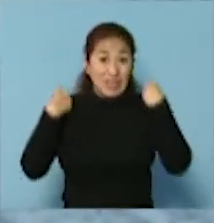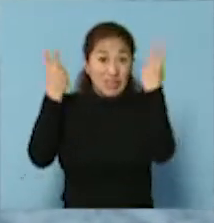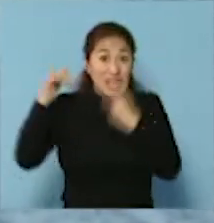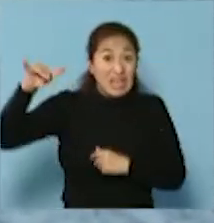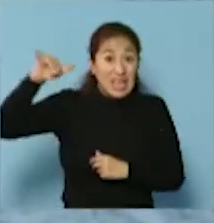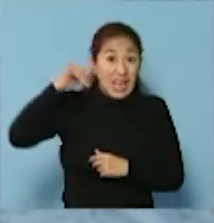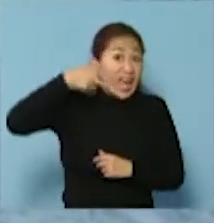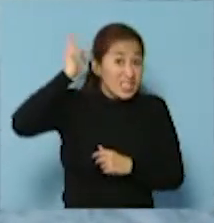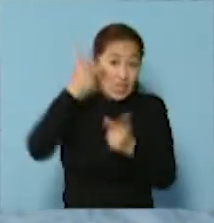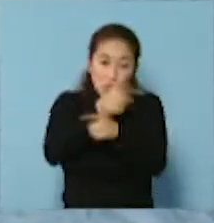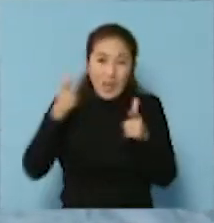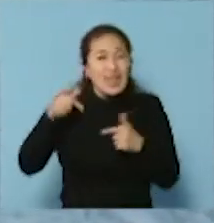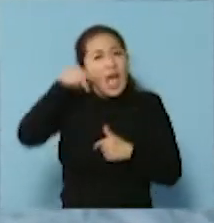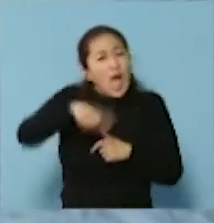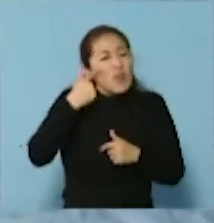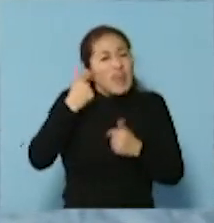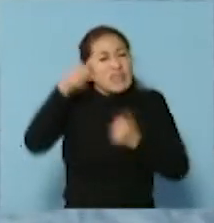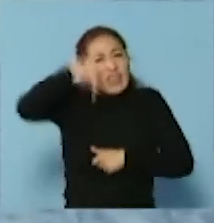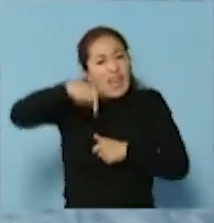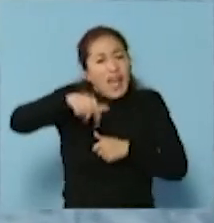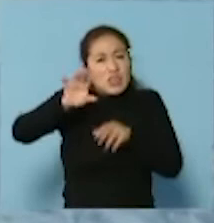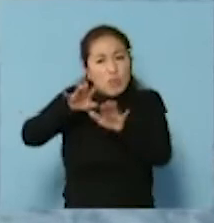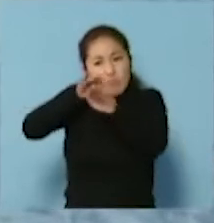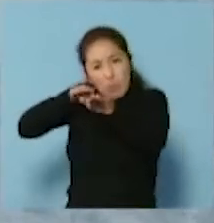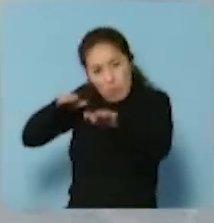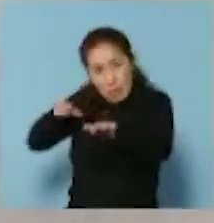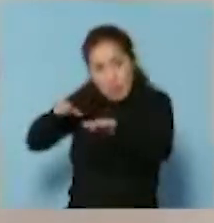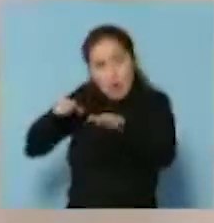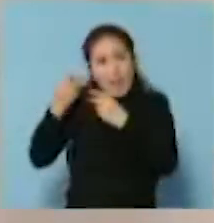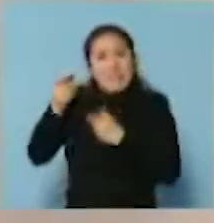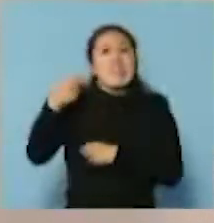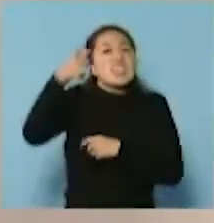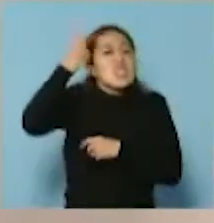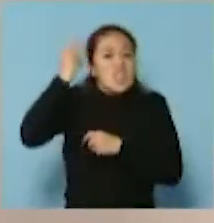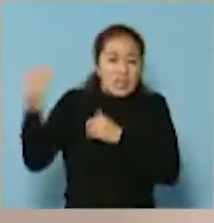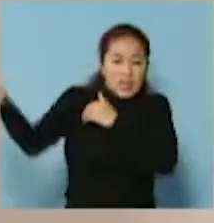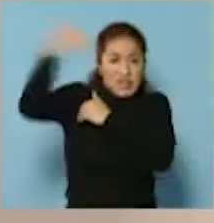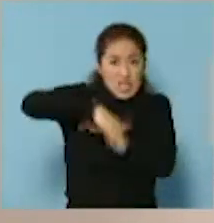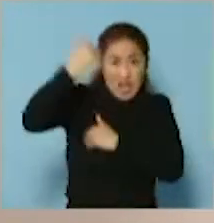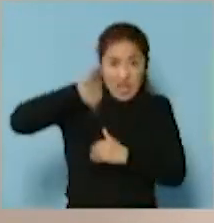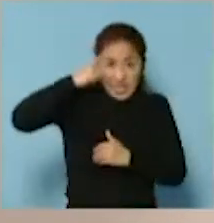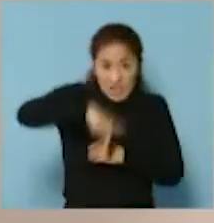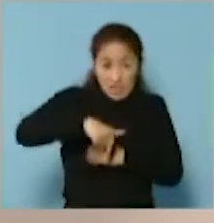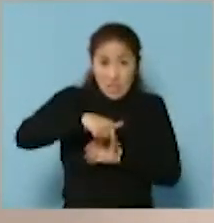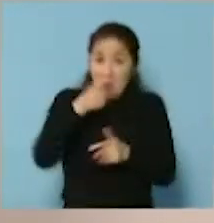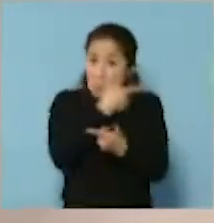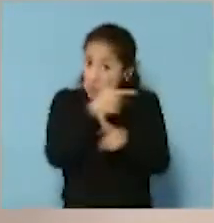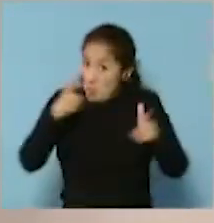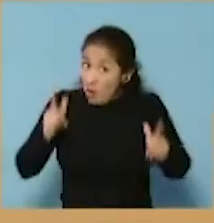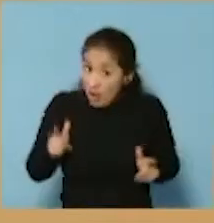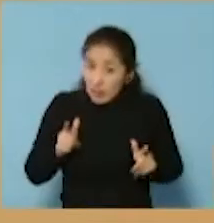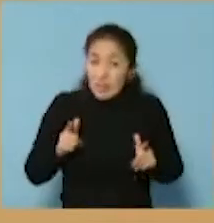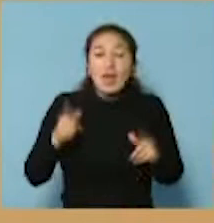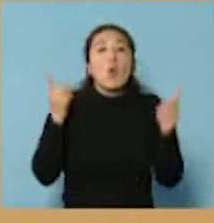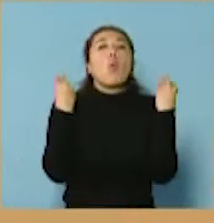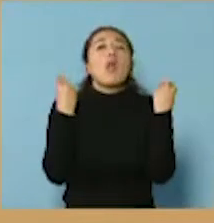visto pocos autos y estaba este año con chapas chilenas visita desde chile la ciudad de san salvador de jujuy el